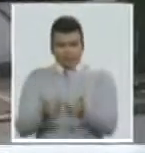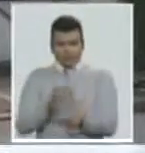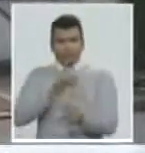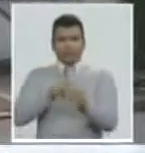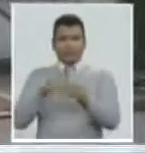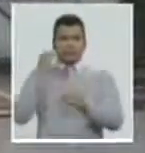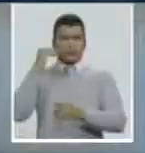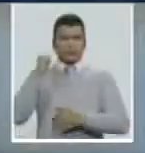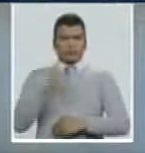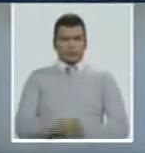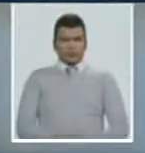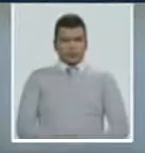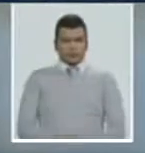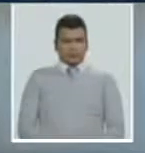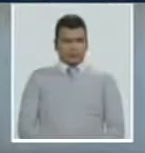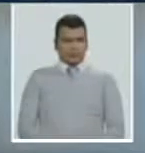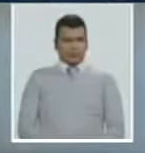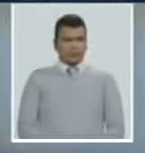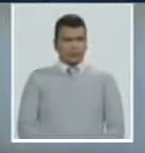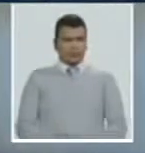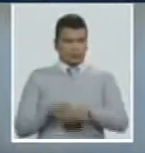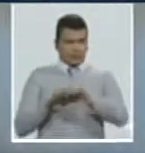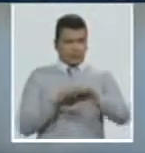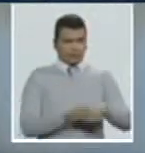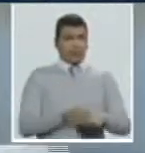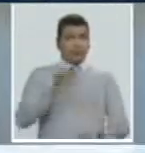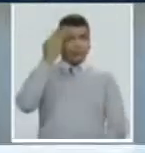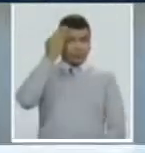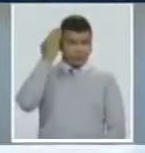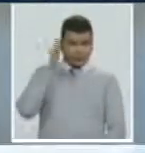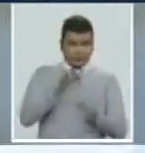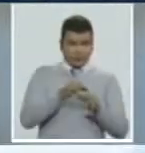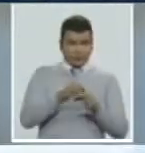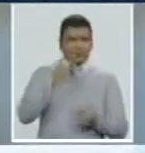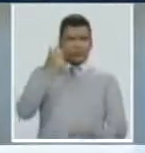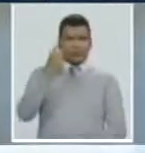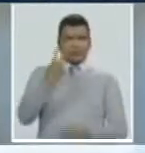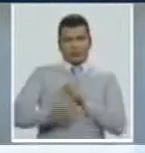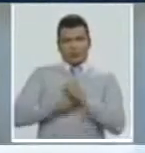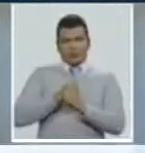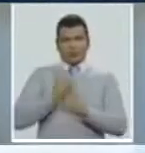la menor. Y en el Cerrito, una niña de 2 años resultó herida en